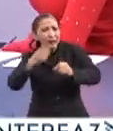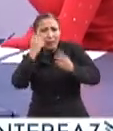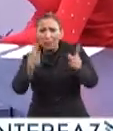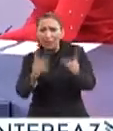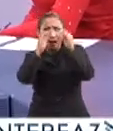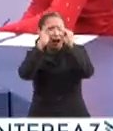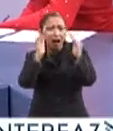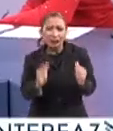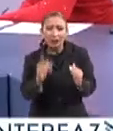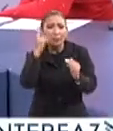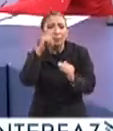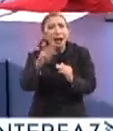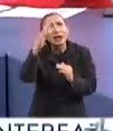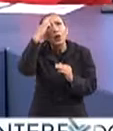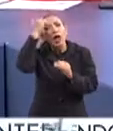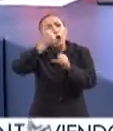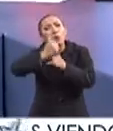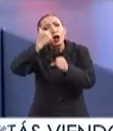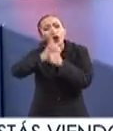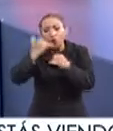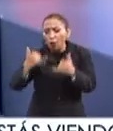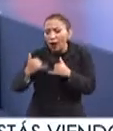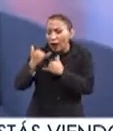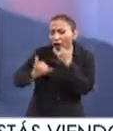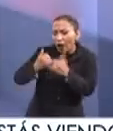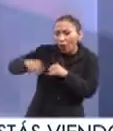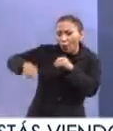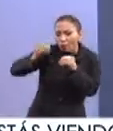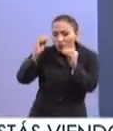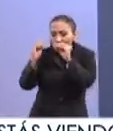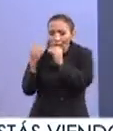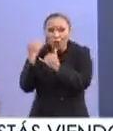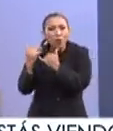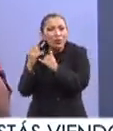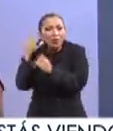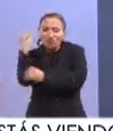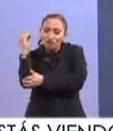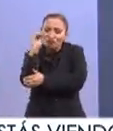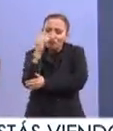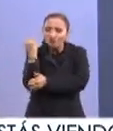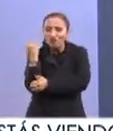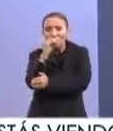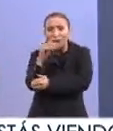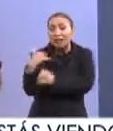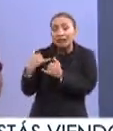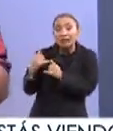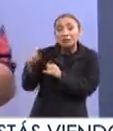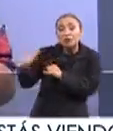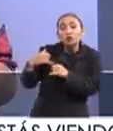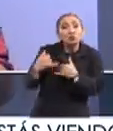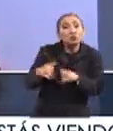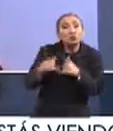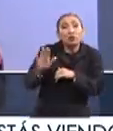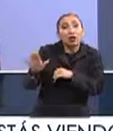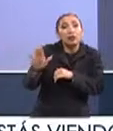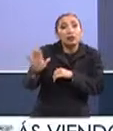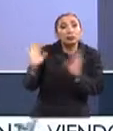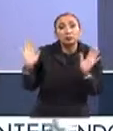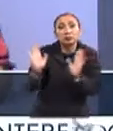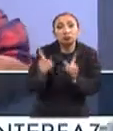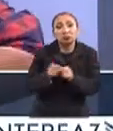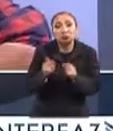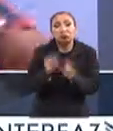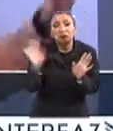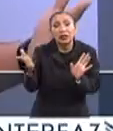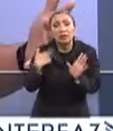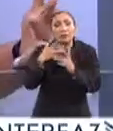casa para recordar a los abuelitos jugando con títeres, que para nosotros son títeres, pero para ellos son solo juguetes